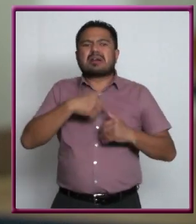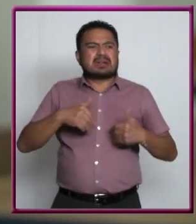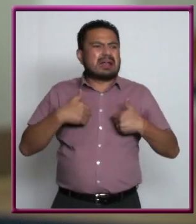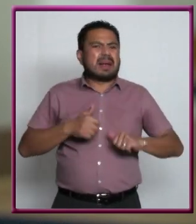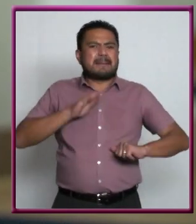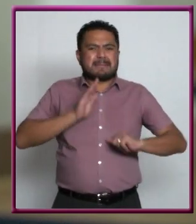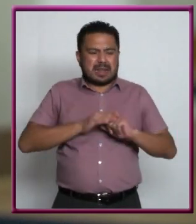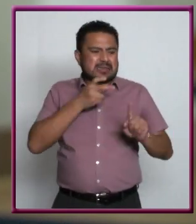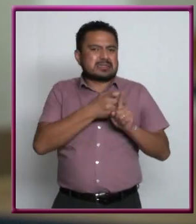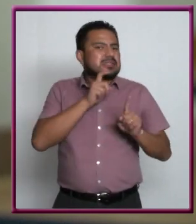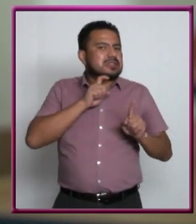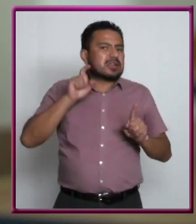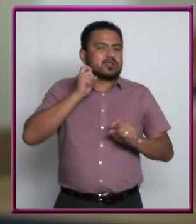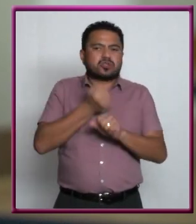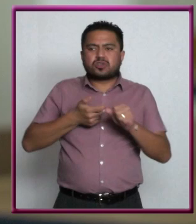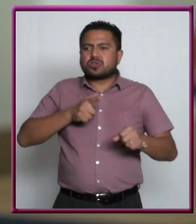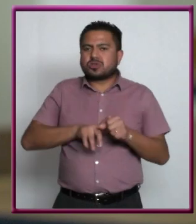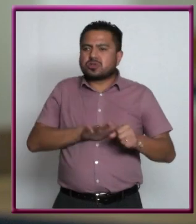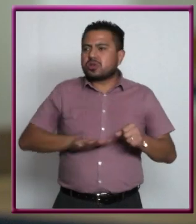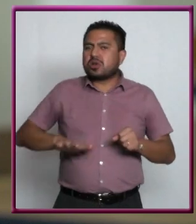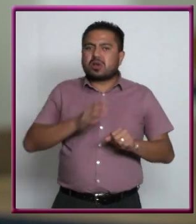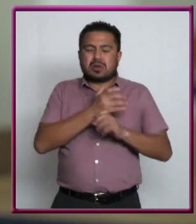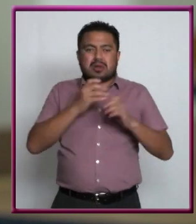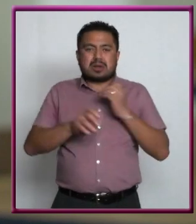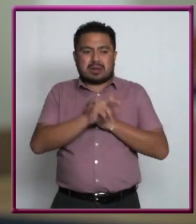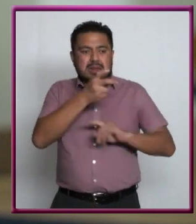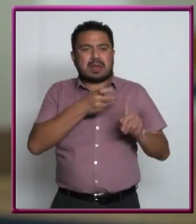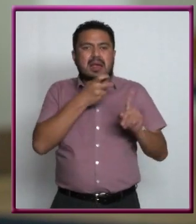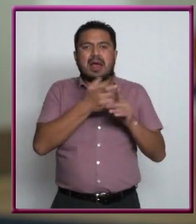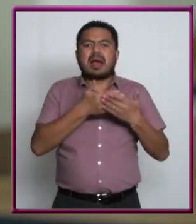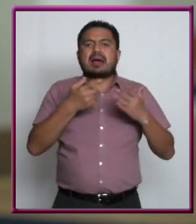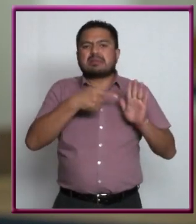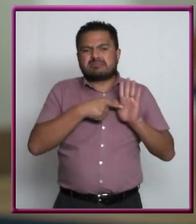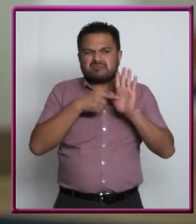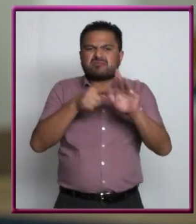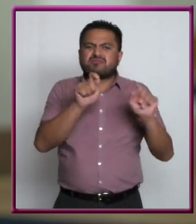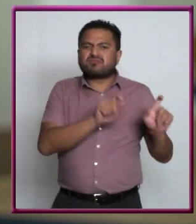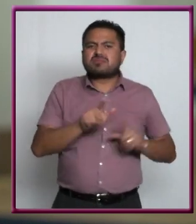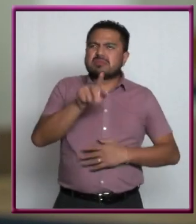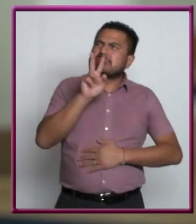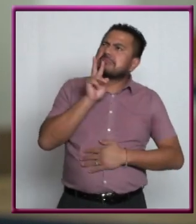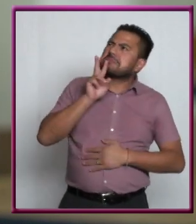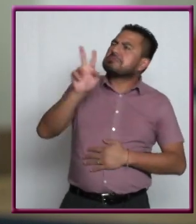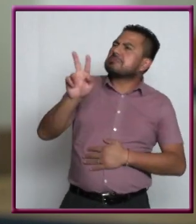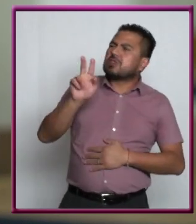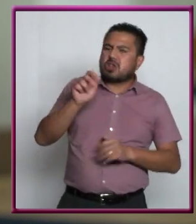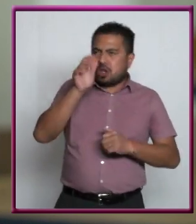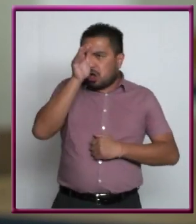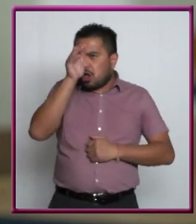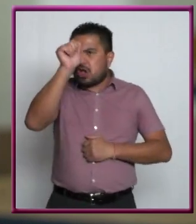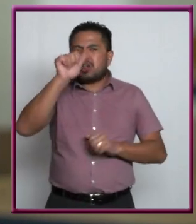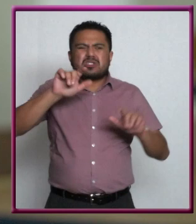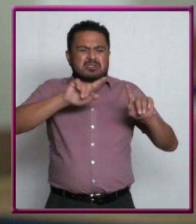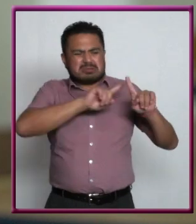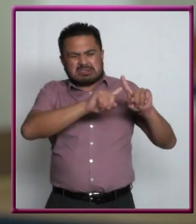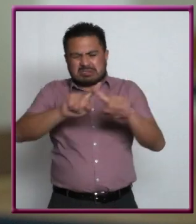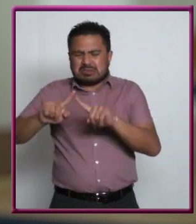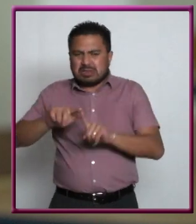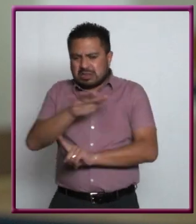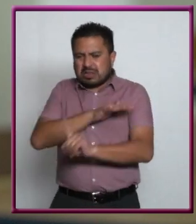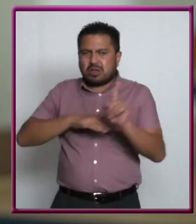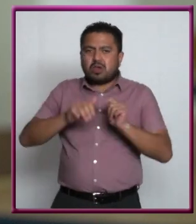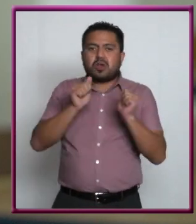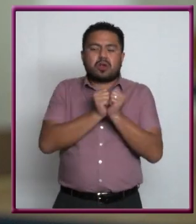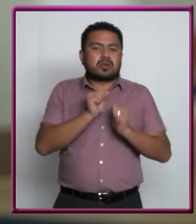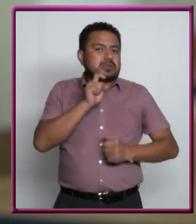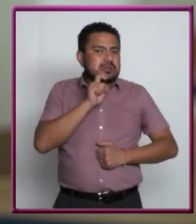Para comprender a fondo la dimensión sexual y social de estos fenómenos, vamos a ver esta cápsula con los principales términos y definiciones